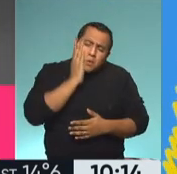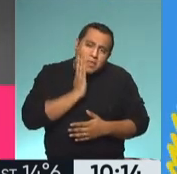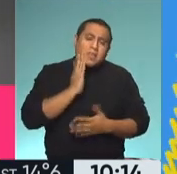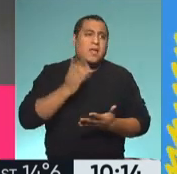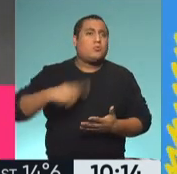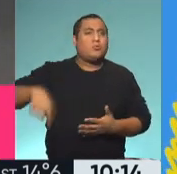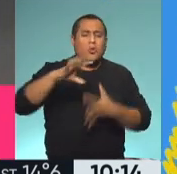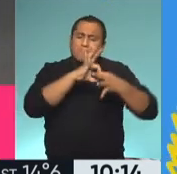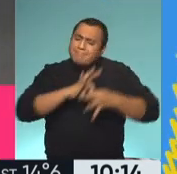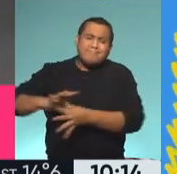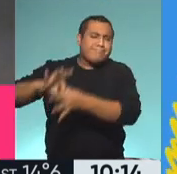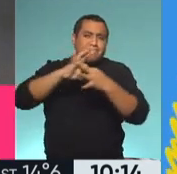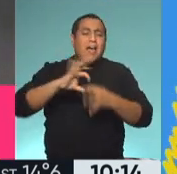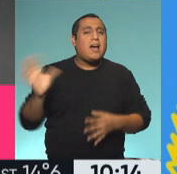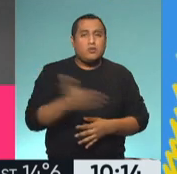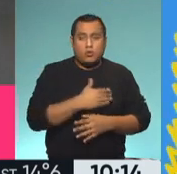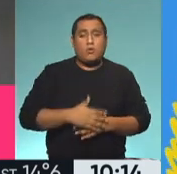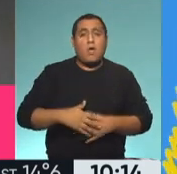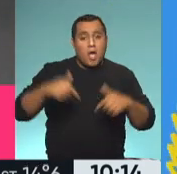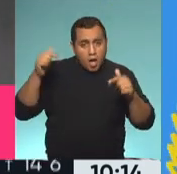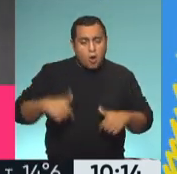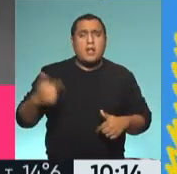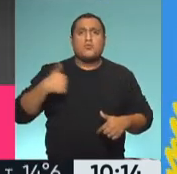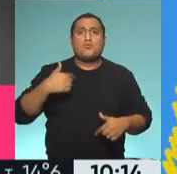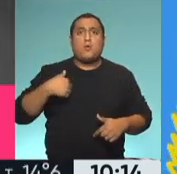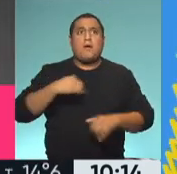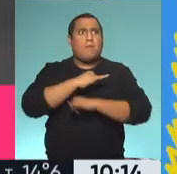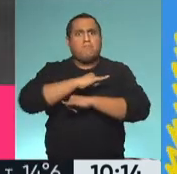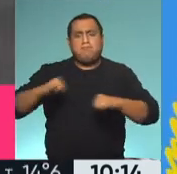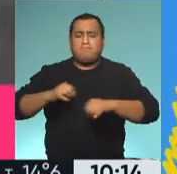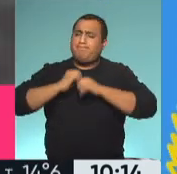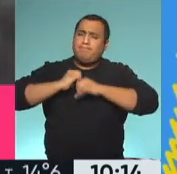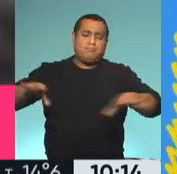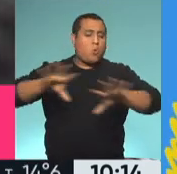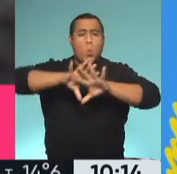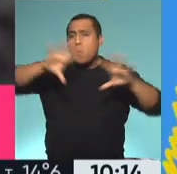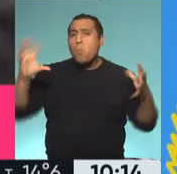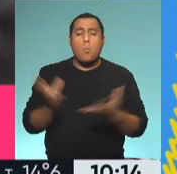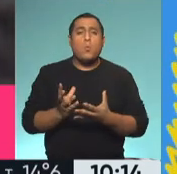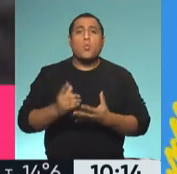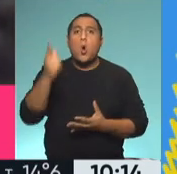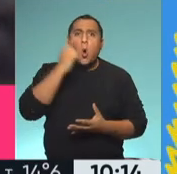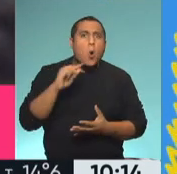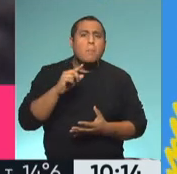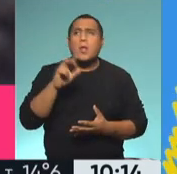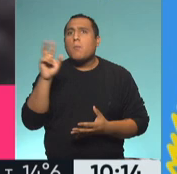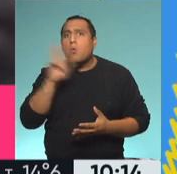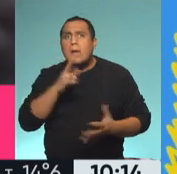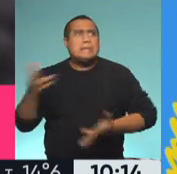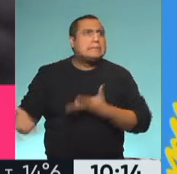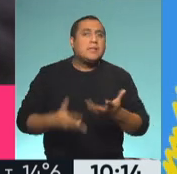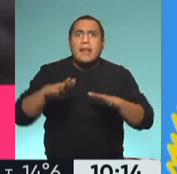universal que nos una a todos nosotros. Ahora mismo mi voz llega a millones de seres en todo el mundo. A millones de hombres desesperados, mujeres y